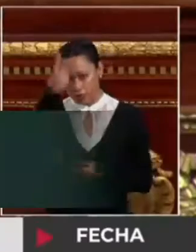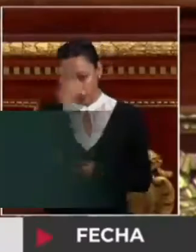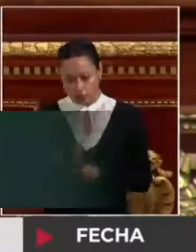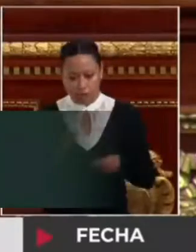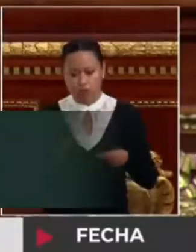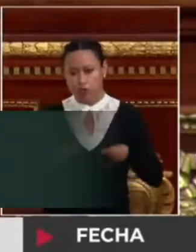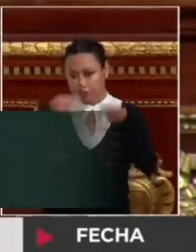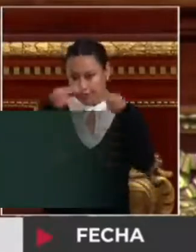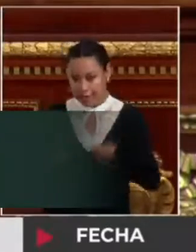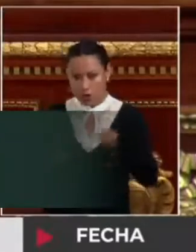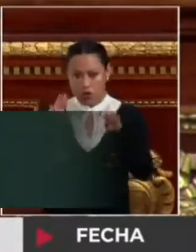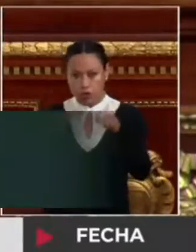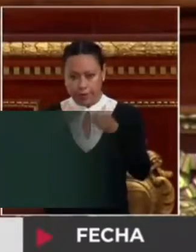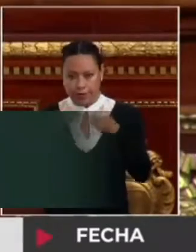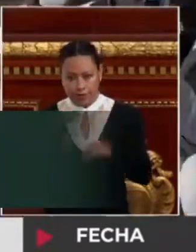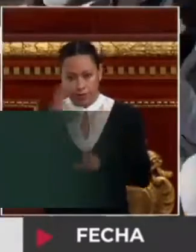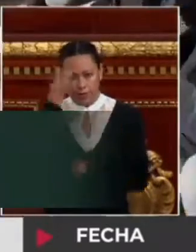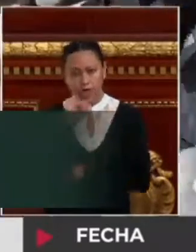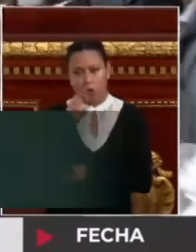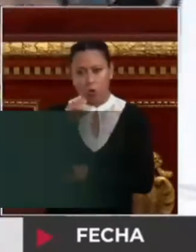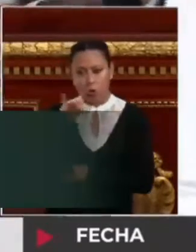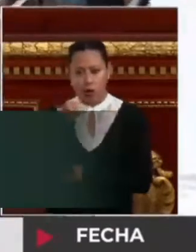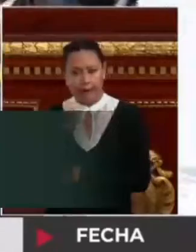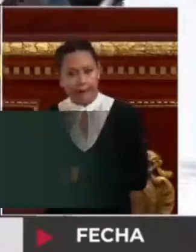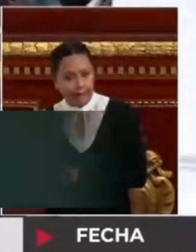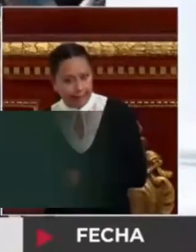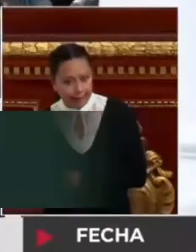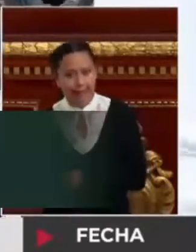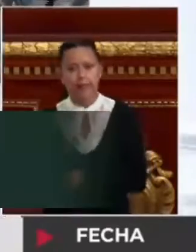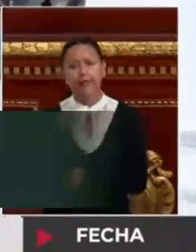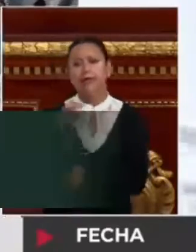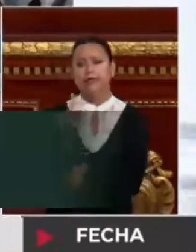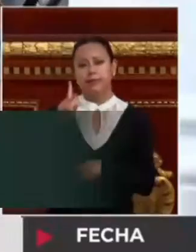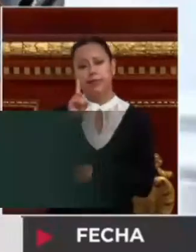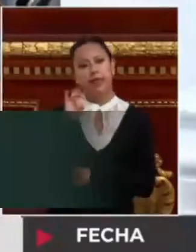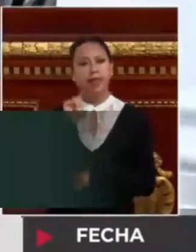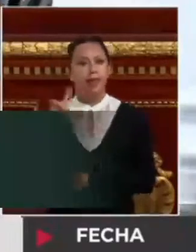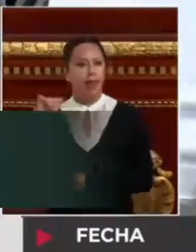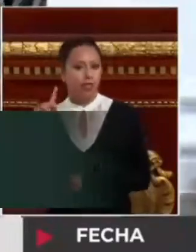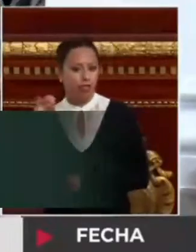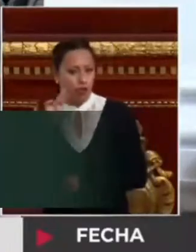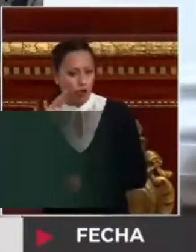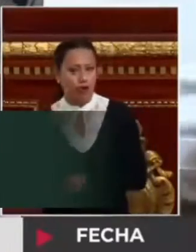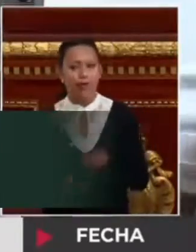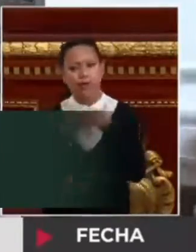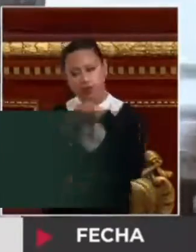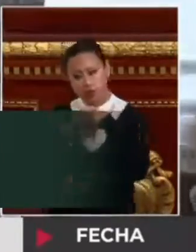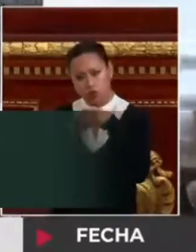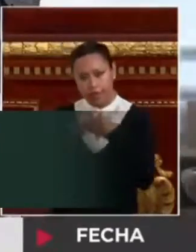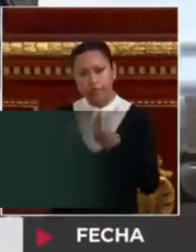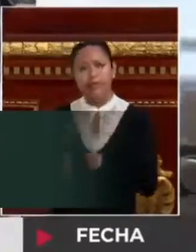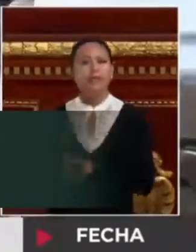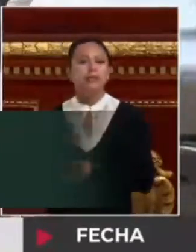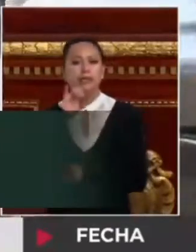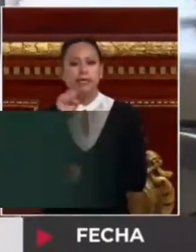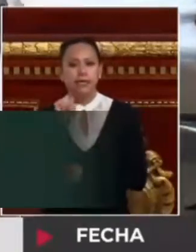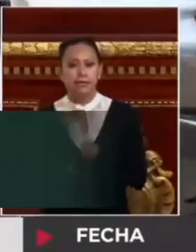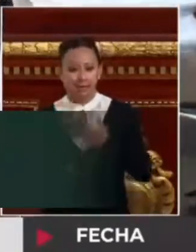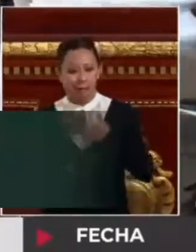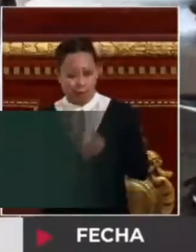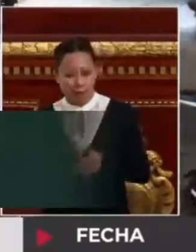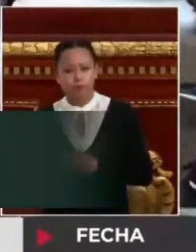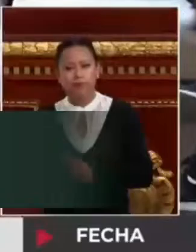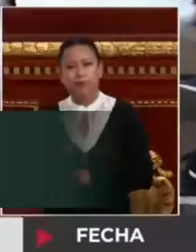Las y los diputados del Congreso de la Ciudad de México promovieron un exhorto a los titulares de las Secretarías de Trabajo y Fomento al Empleo y de Salud del